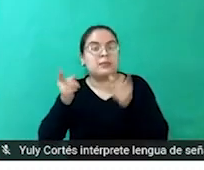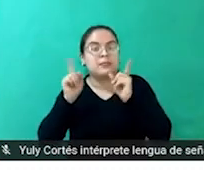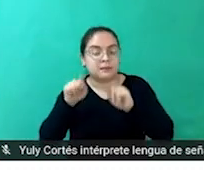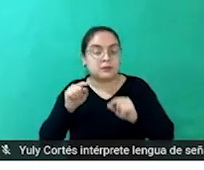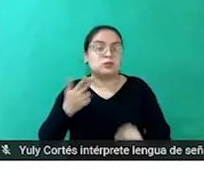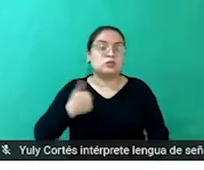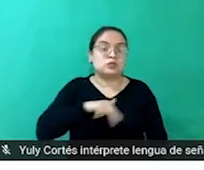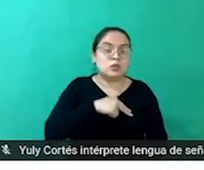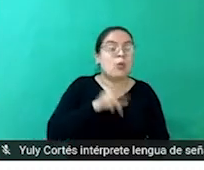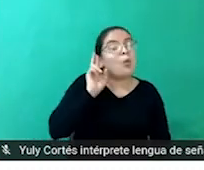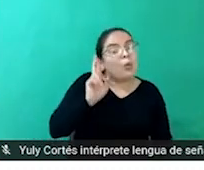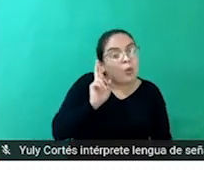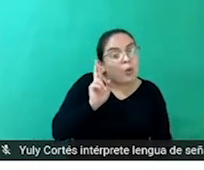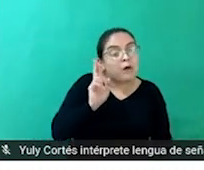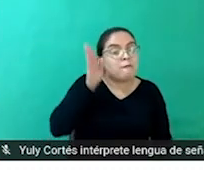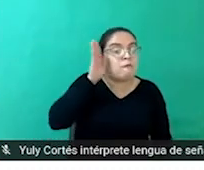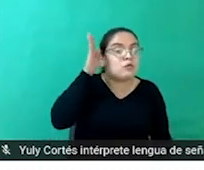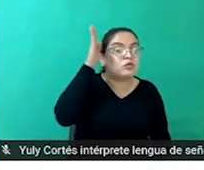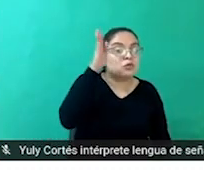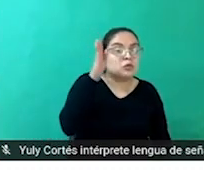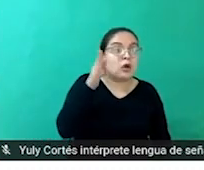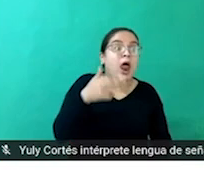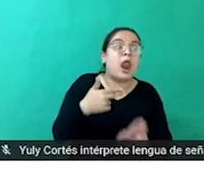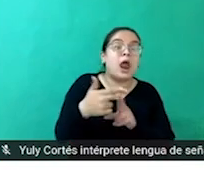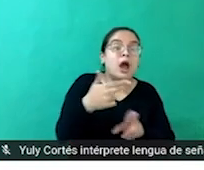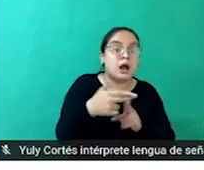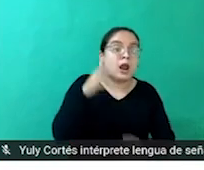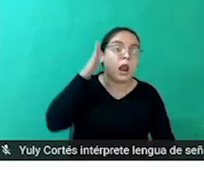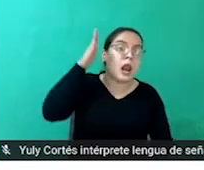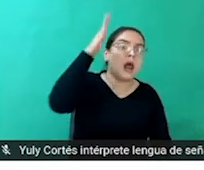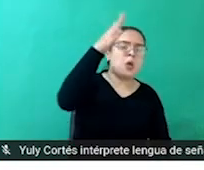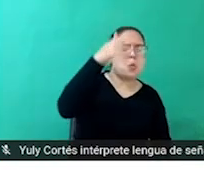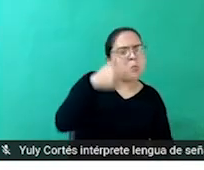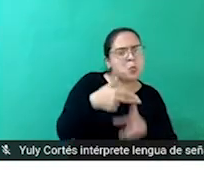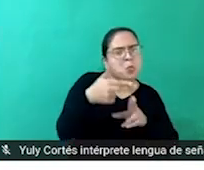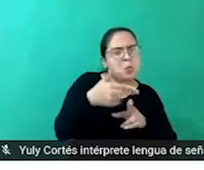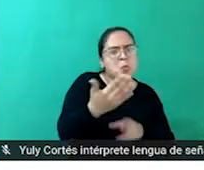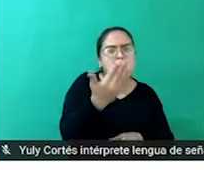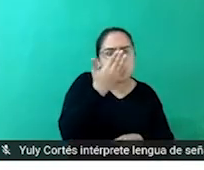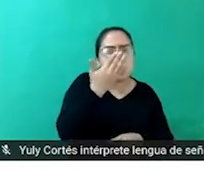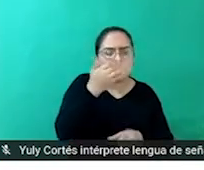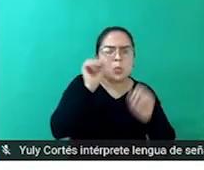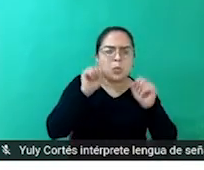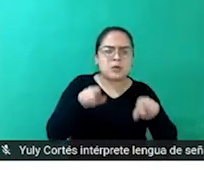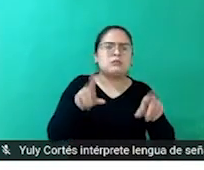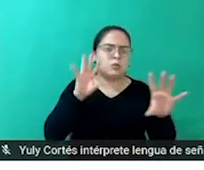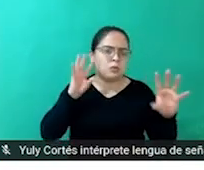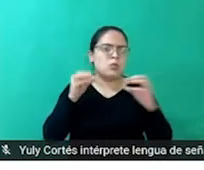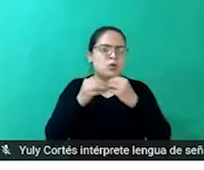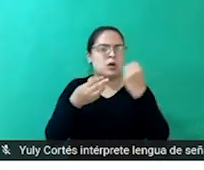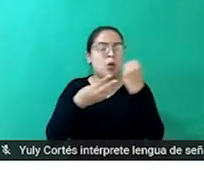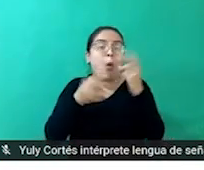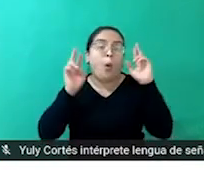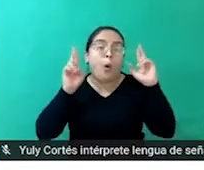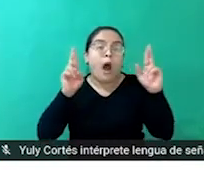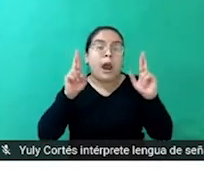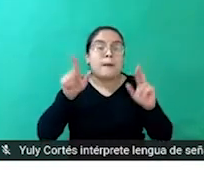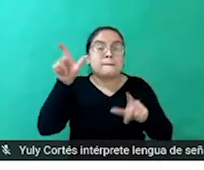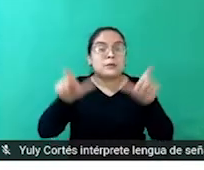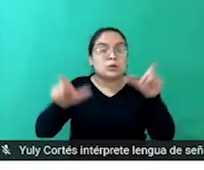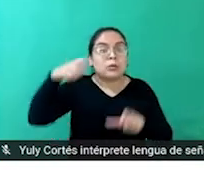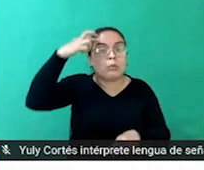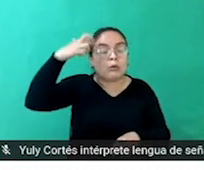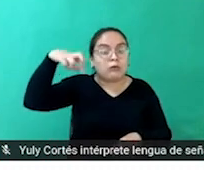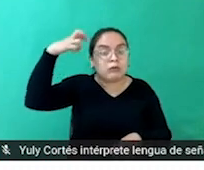podríamos también en un futuro muy cercano trabajar este mismo proceso con el SENA, de manera que los profesionales también